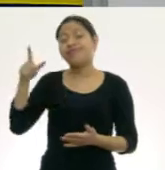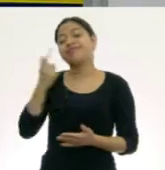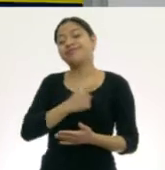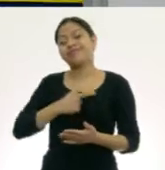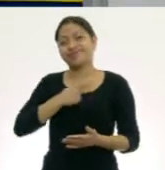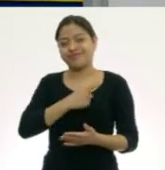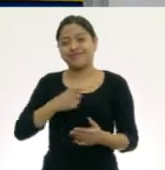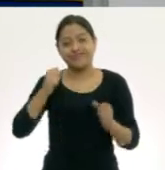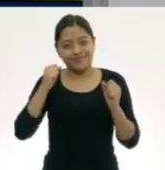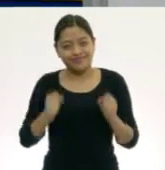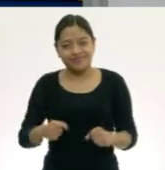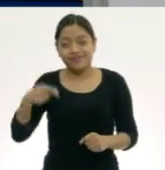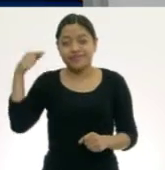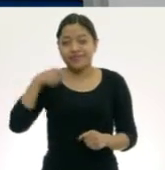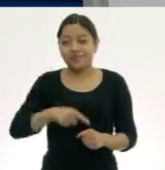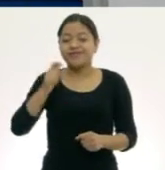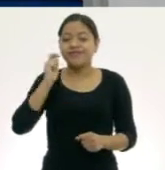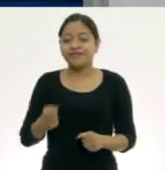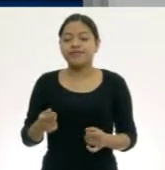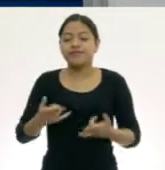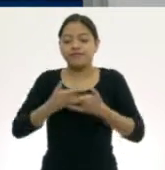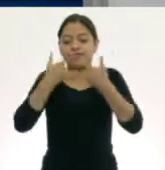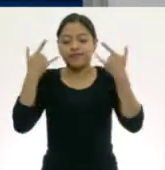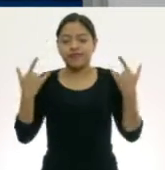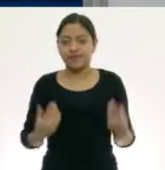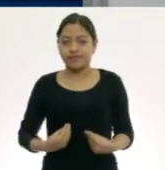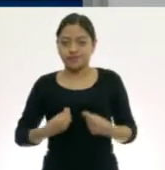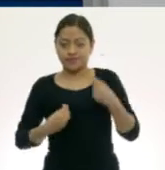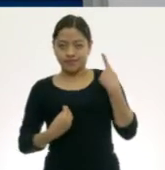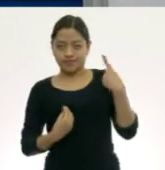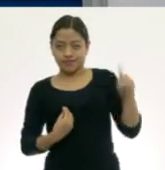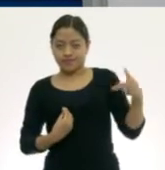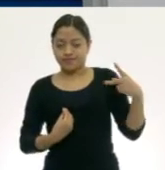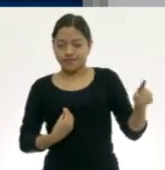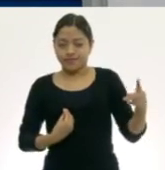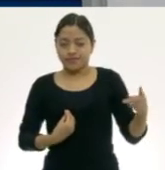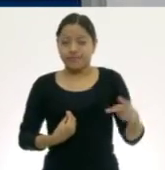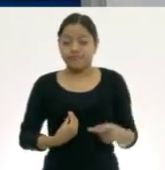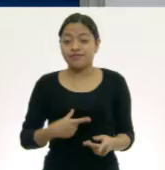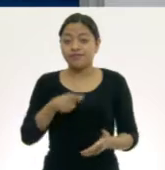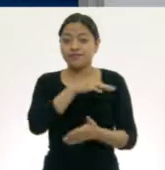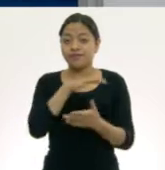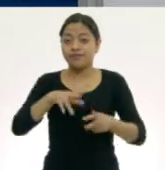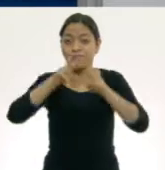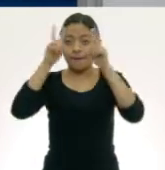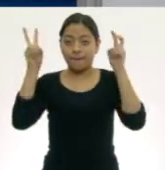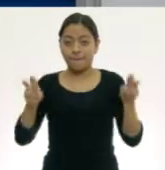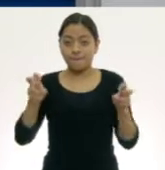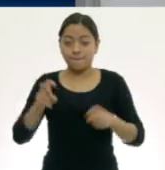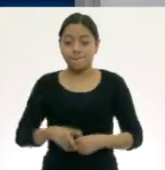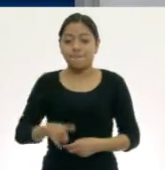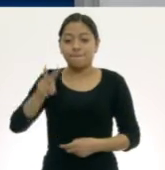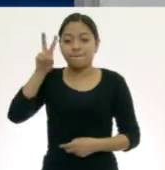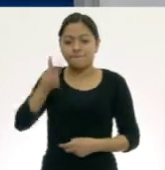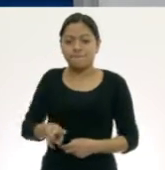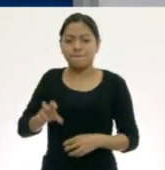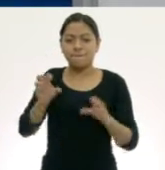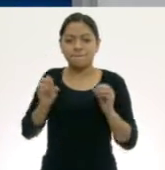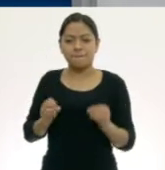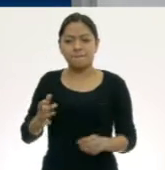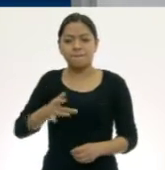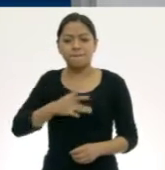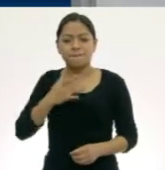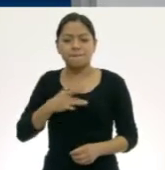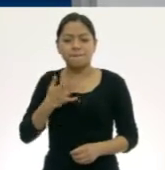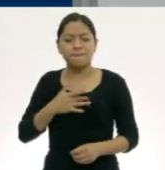mucho, precisamente es una autobiografía, que es lo que estamos trabajando, y nuestro texto se llama La verdad o el presentimiento de la